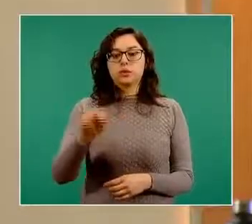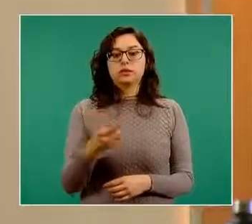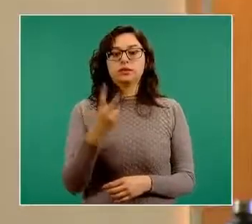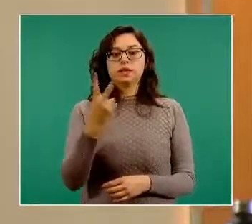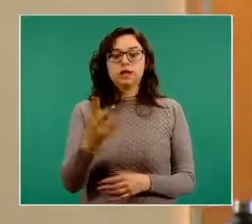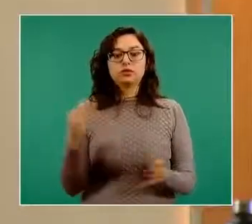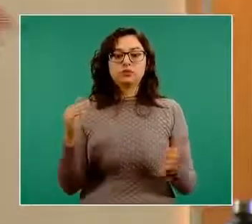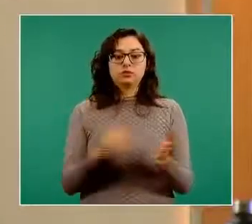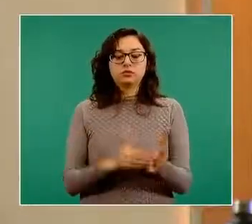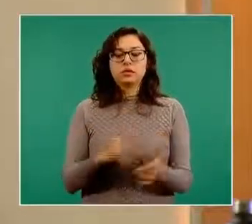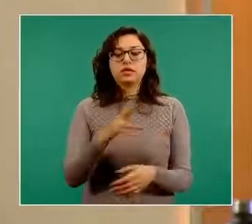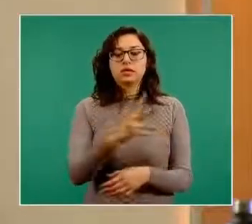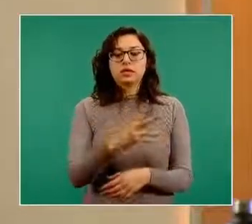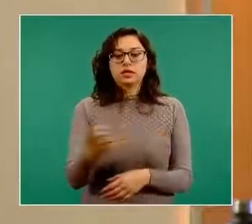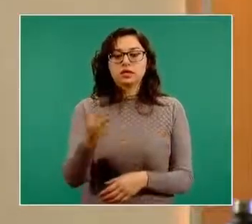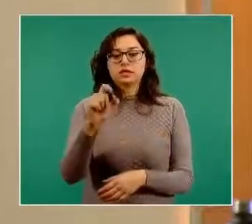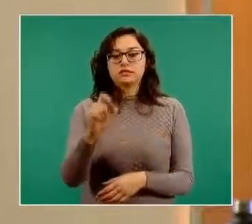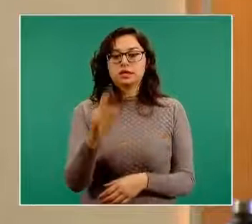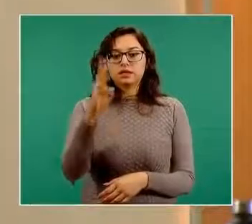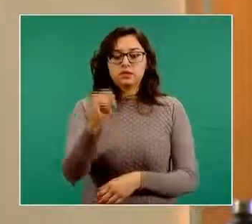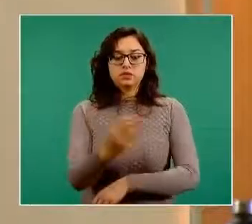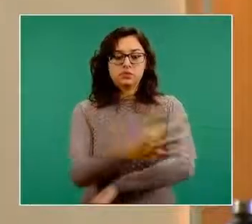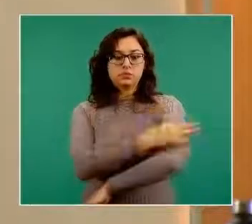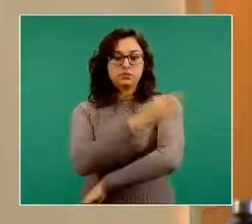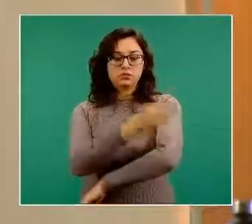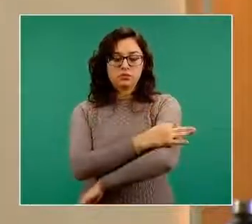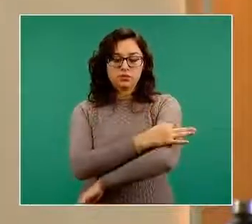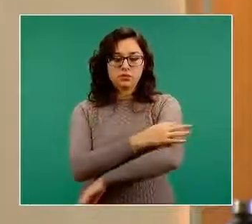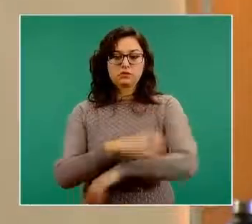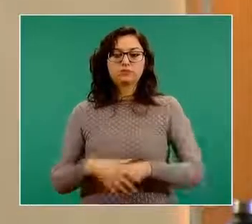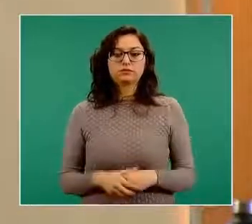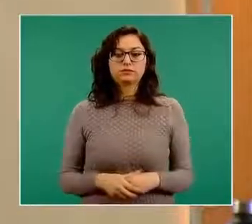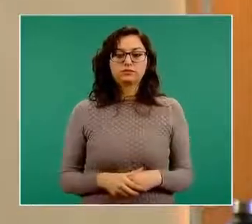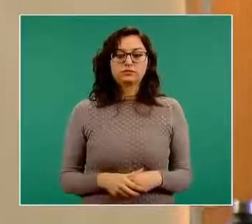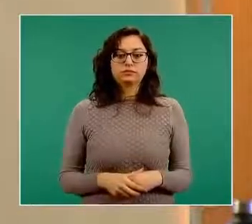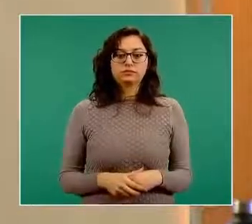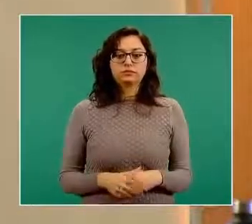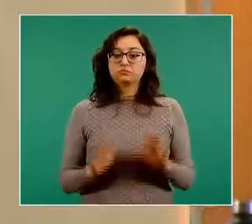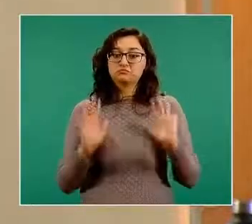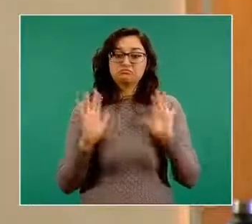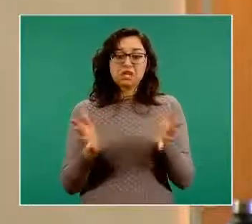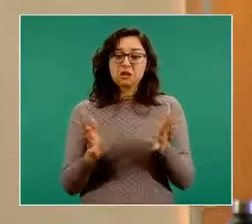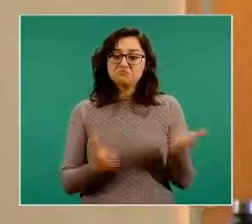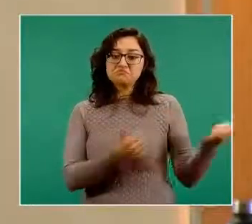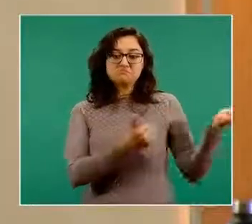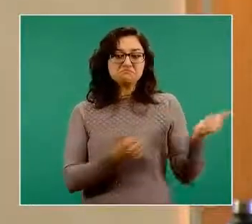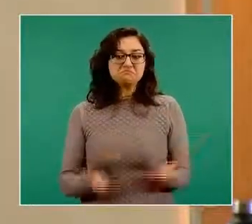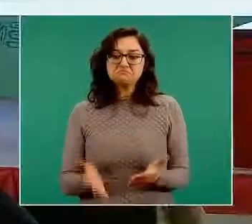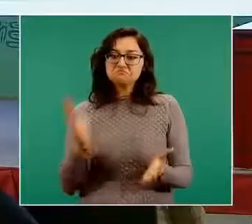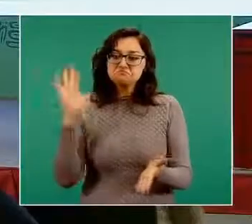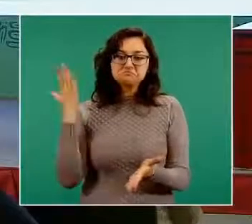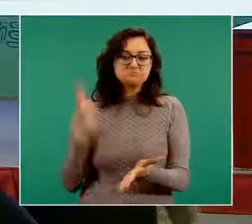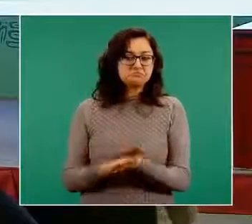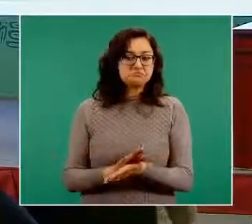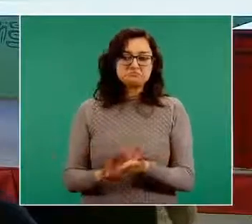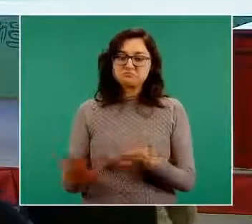492.529 dosis y es ya prácticamente todo el paquete que había llegado. La